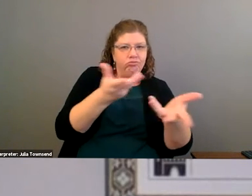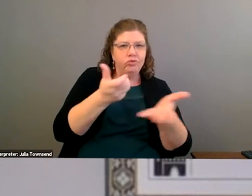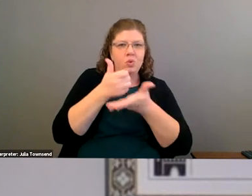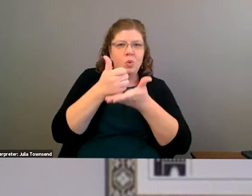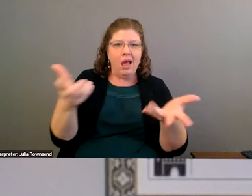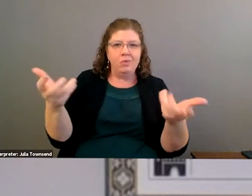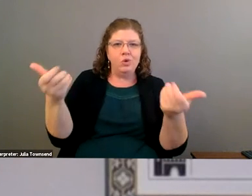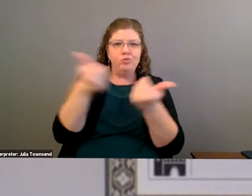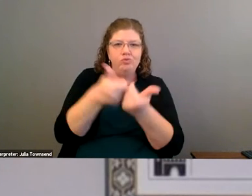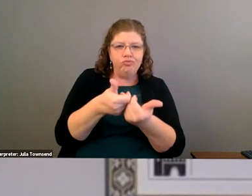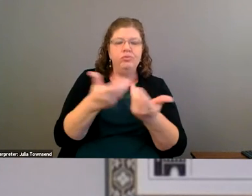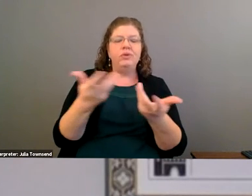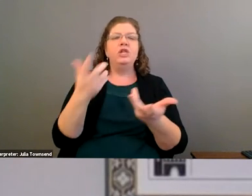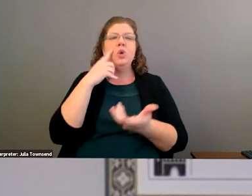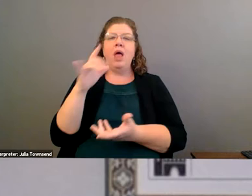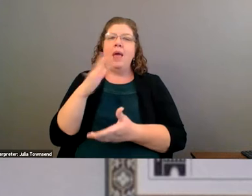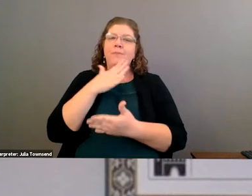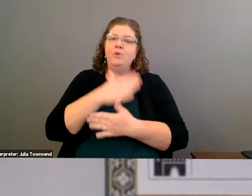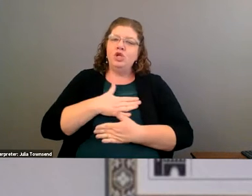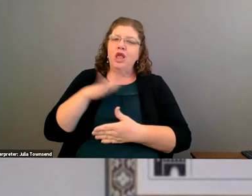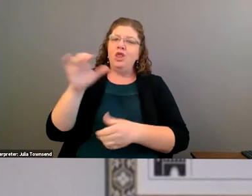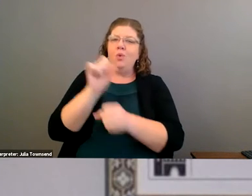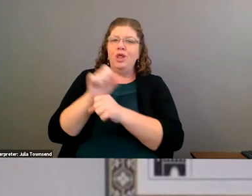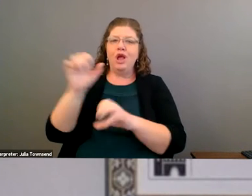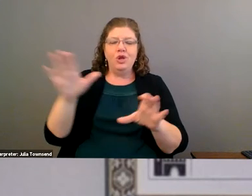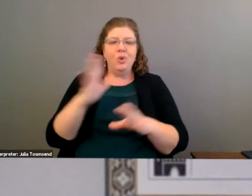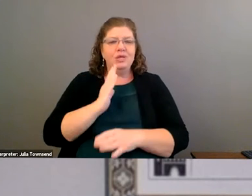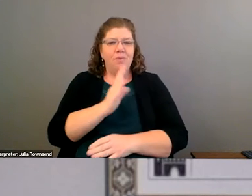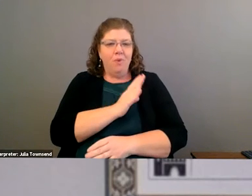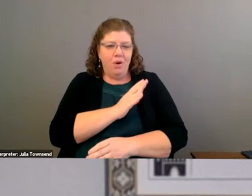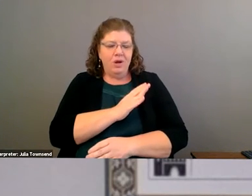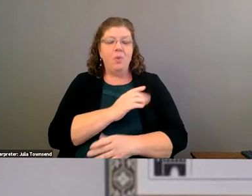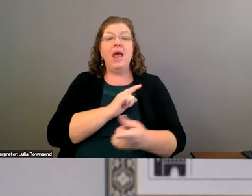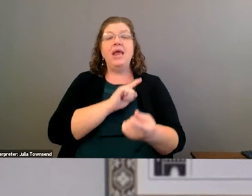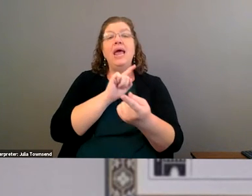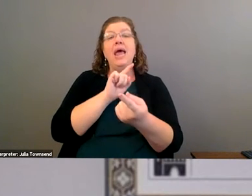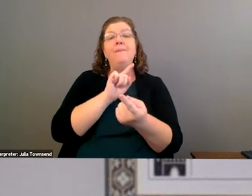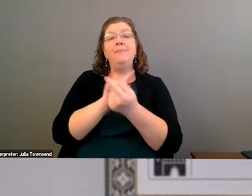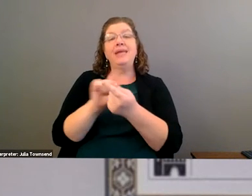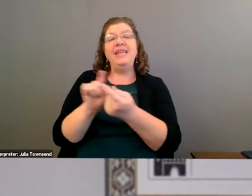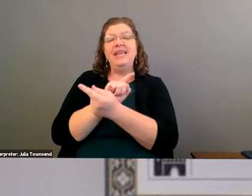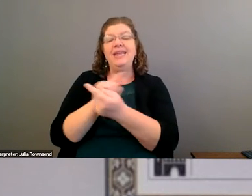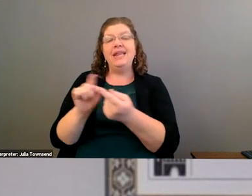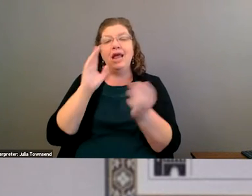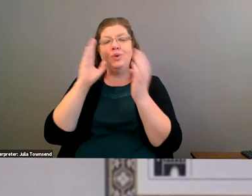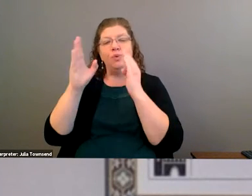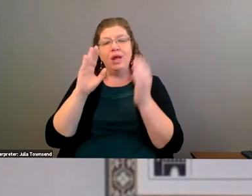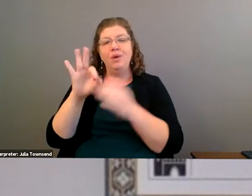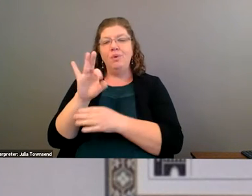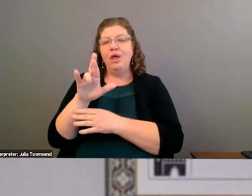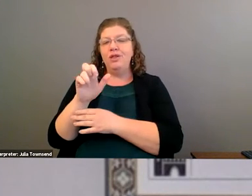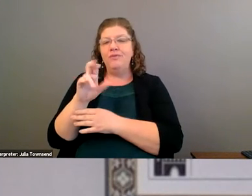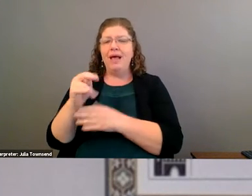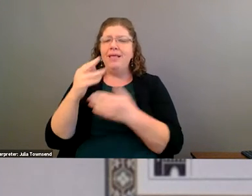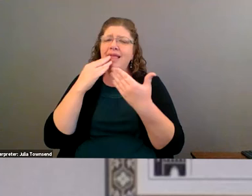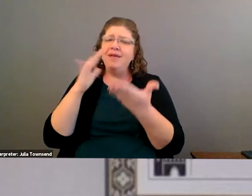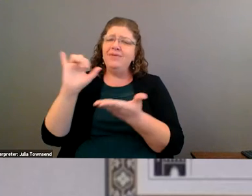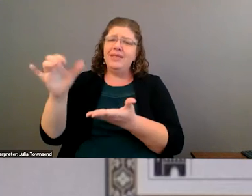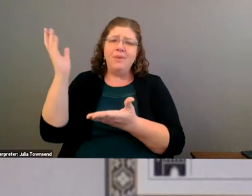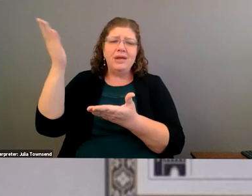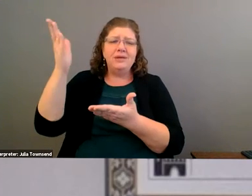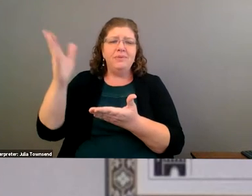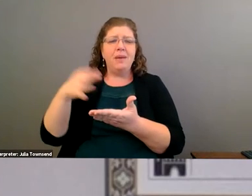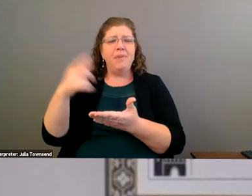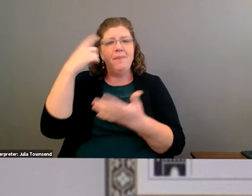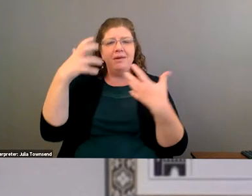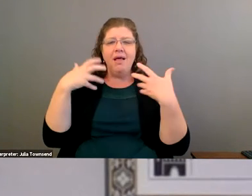quiero extender mi reconocimiento al trabajo que hacen como consejo. Y también nosotros tuvimos una sesión de saludos con Fran. Gracias por su